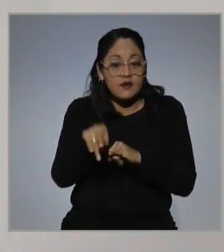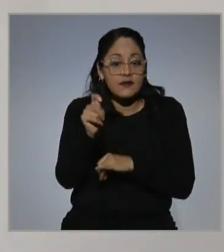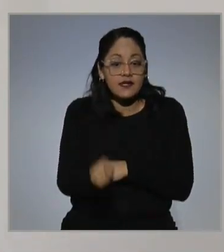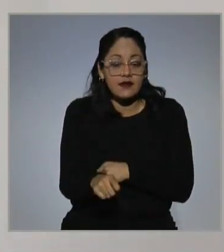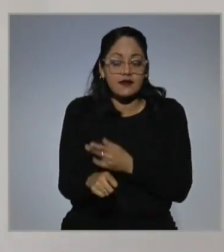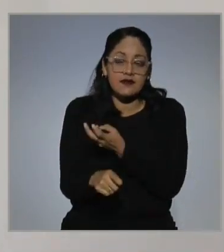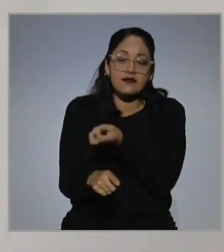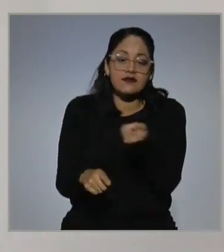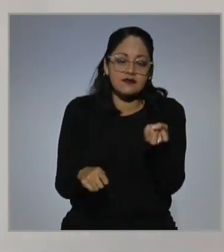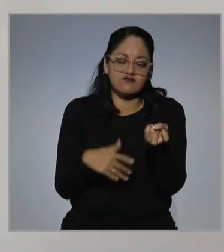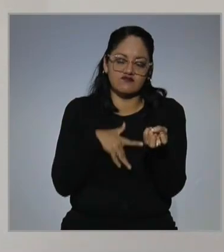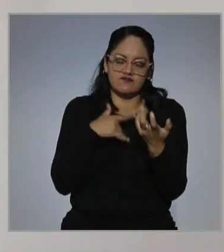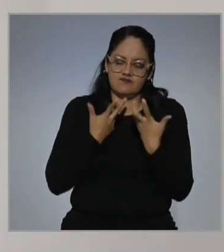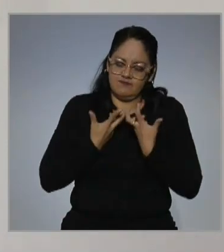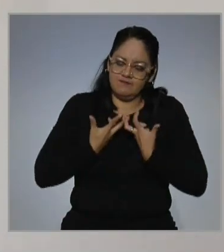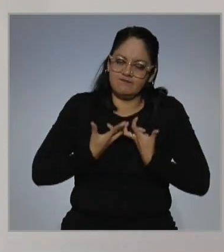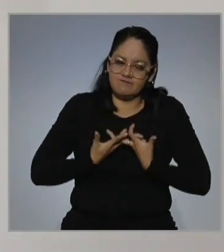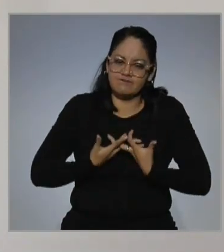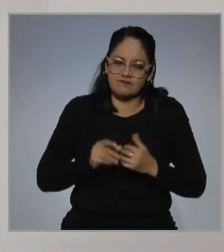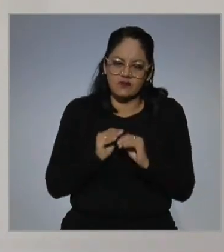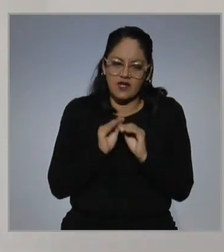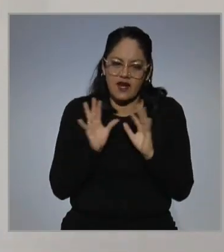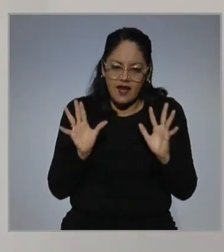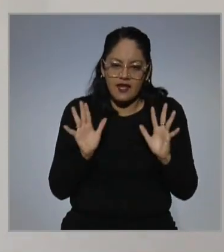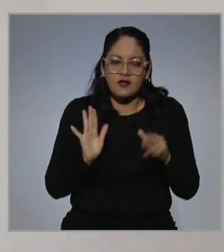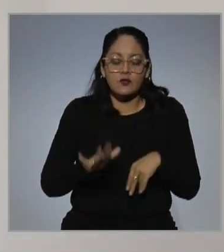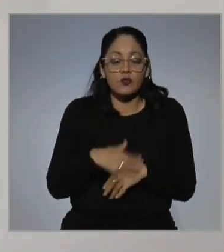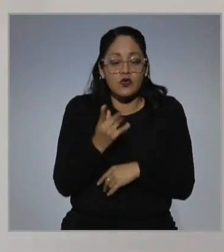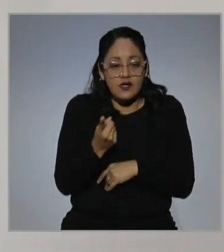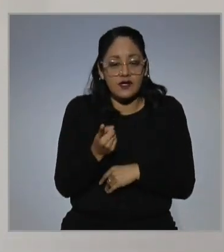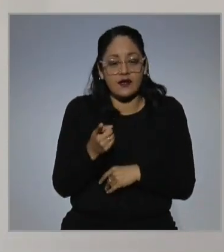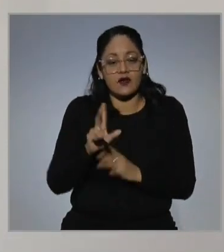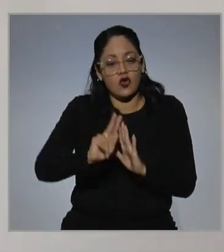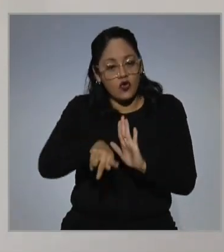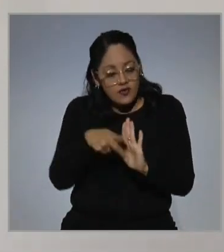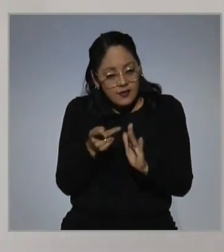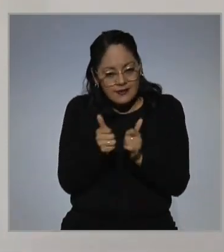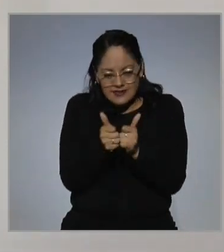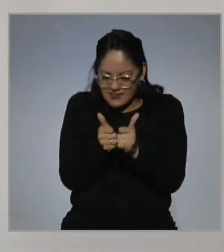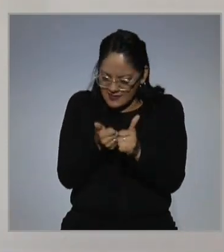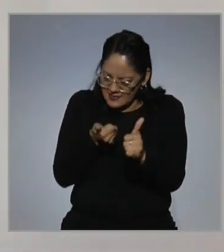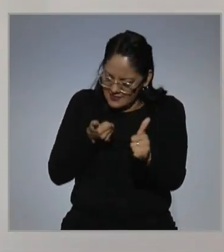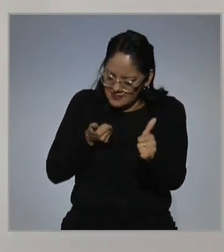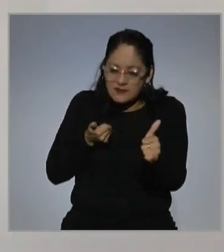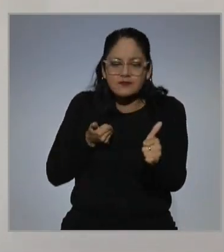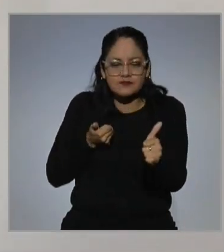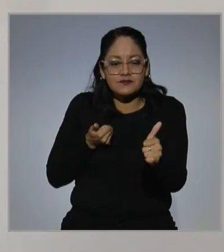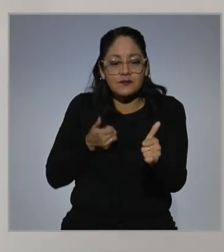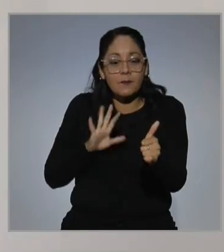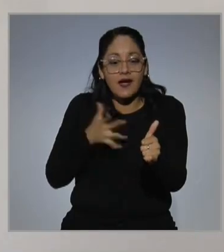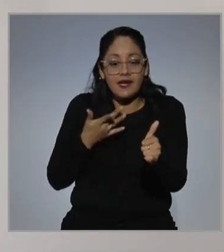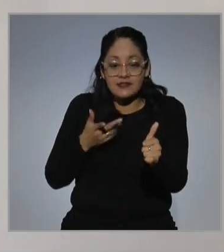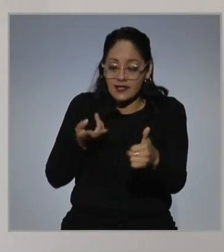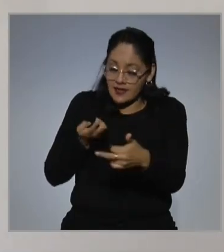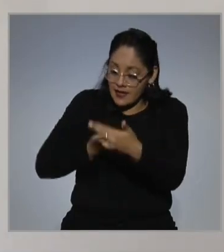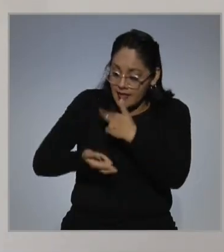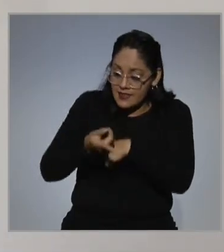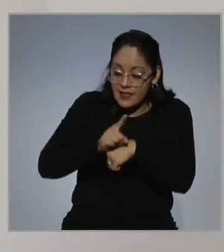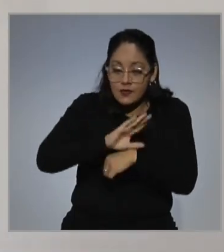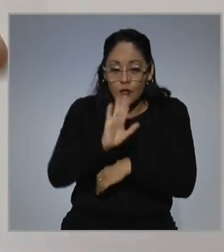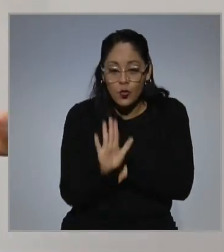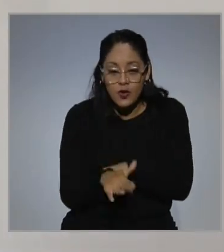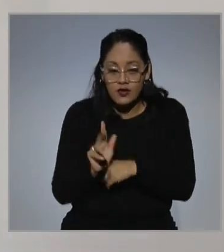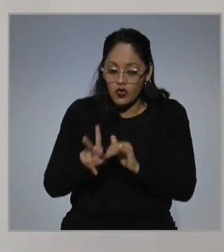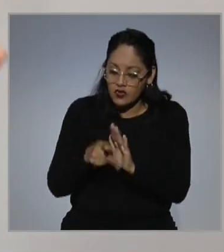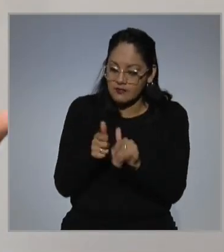suele ser doloroso hasta cierto punto, ¿no? Porque hay otra vez esta separación, es una reunión breve que va a terminar